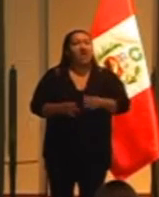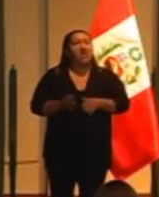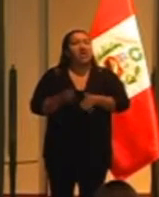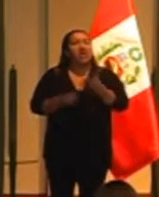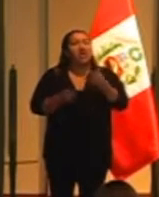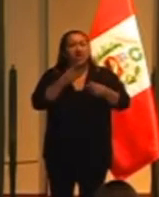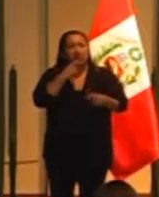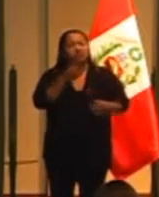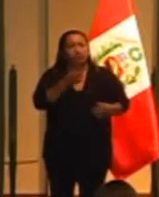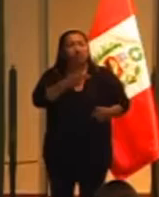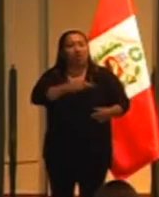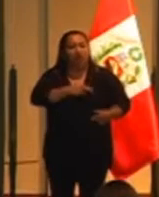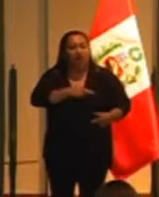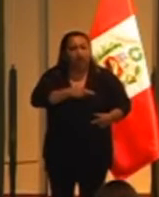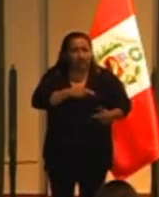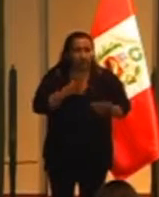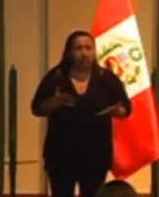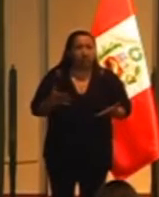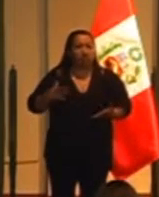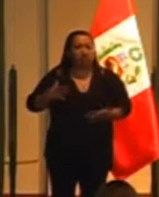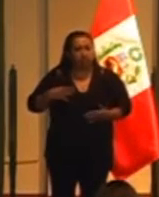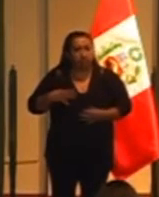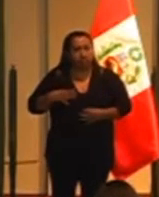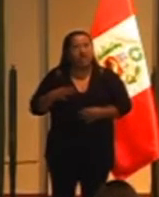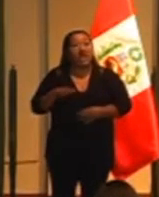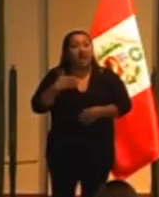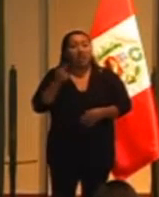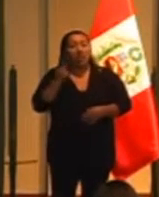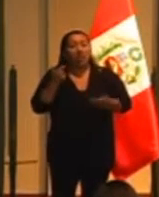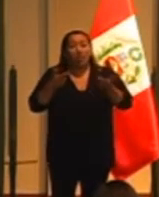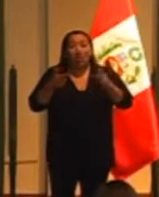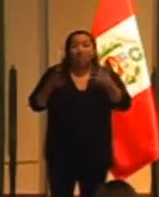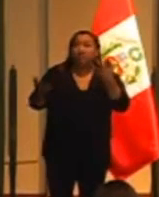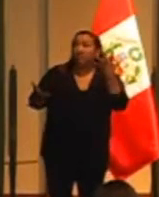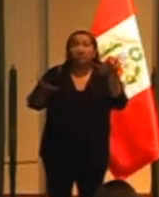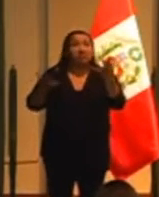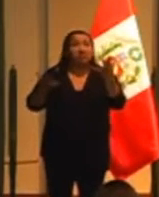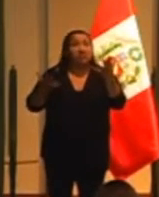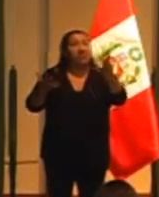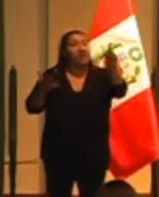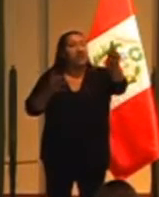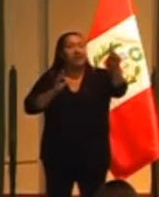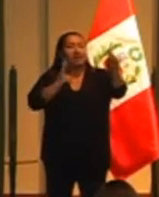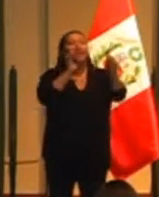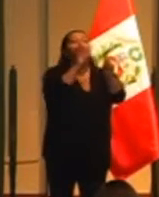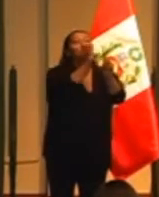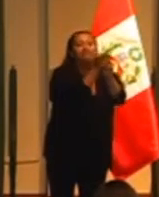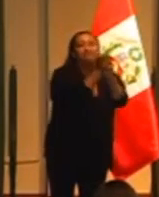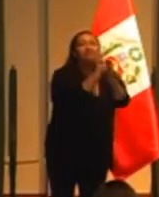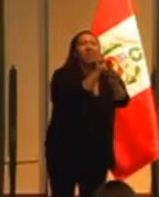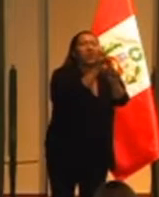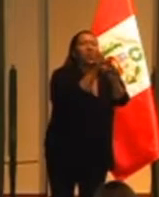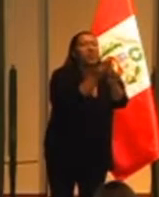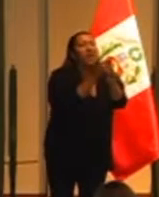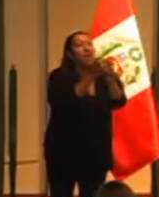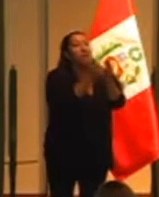honestidad, y que se pueda recurrir a quien tiene esa responsabilidad, y que haya